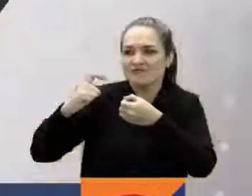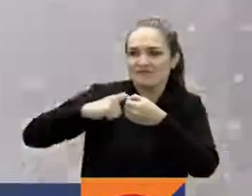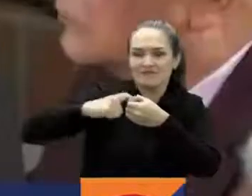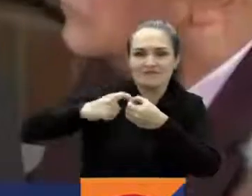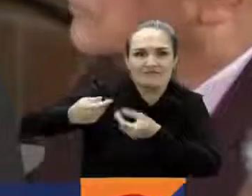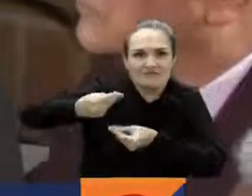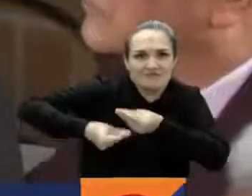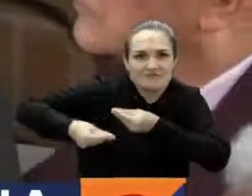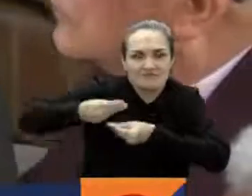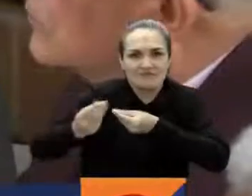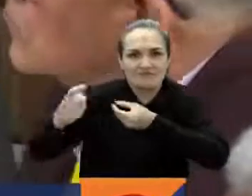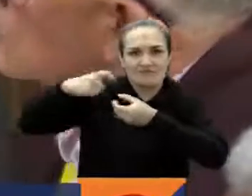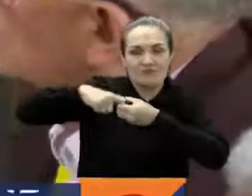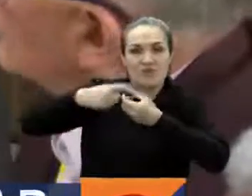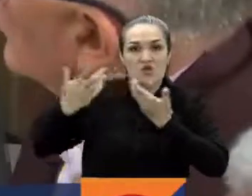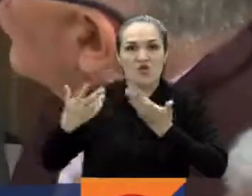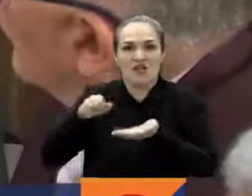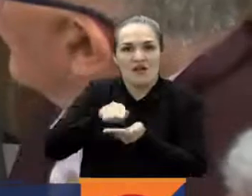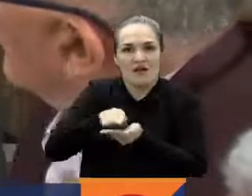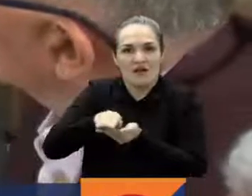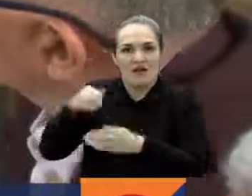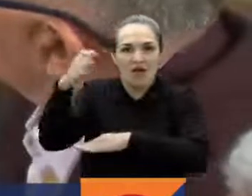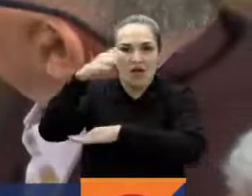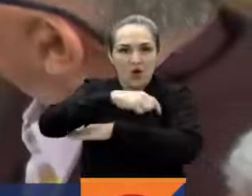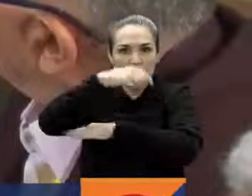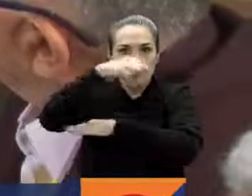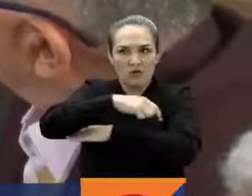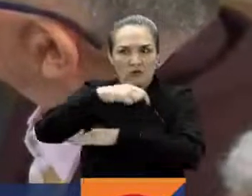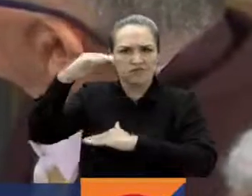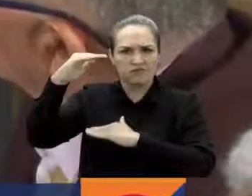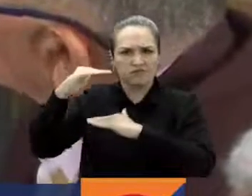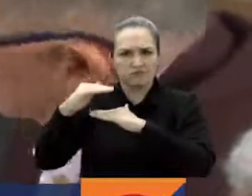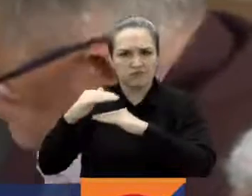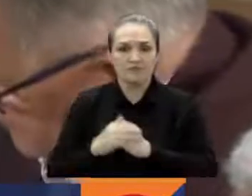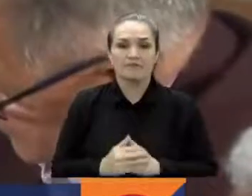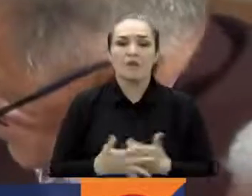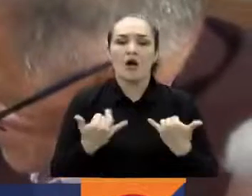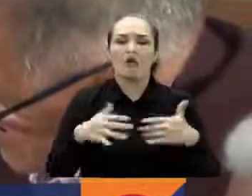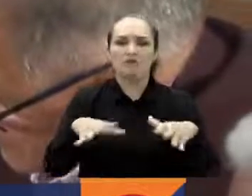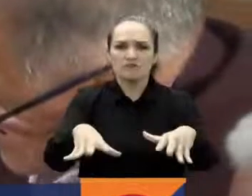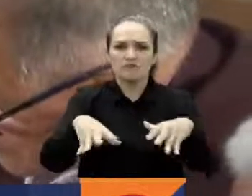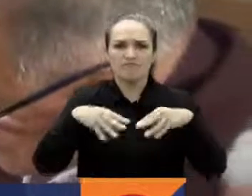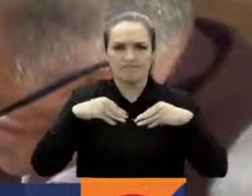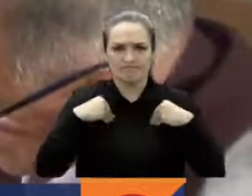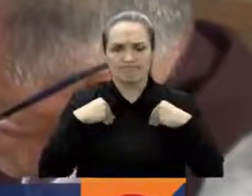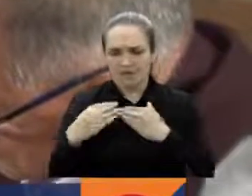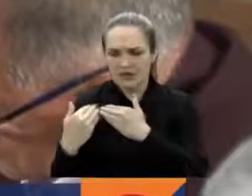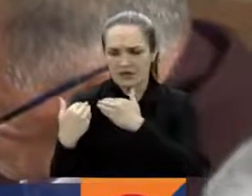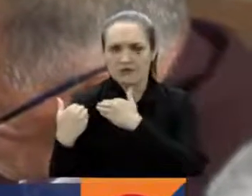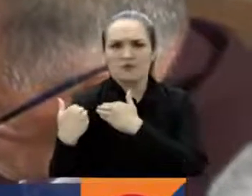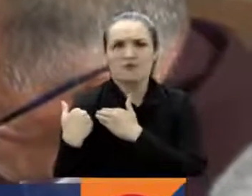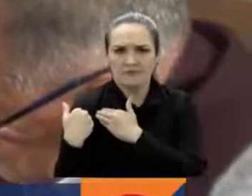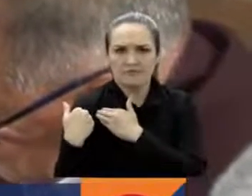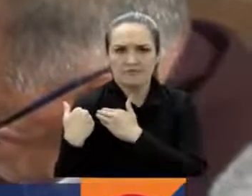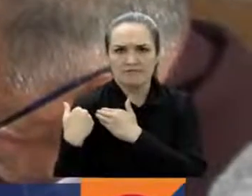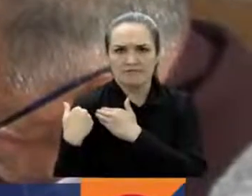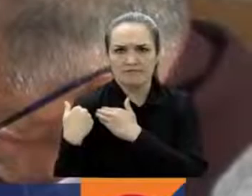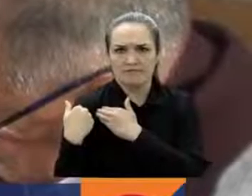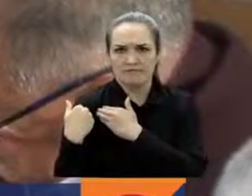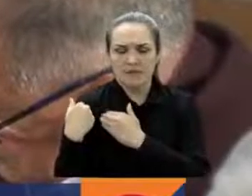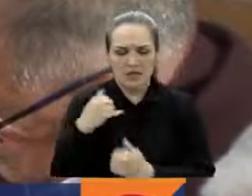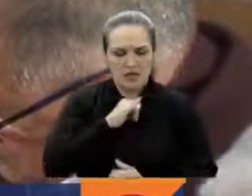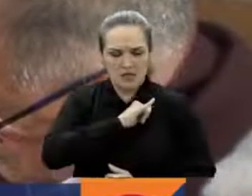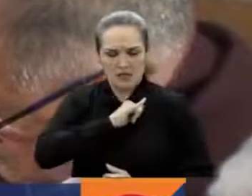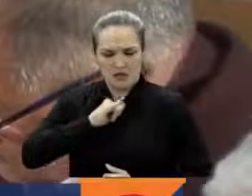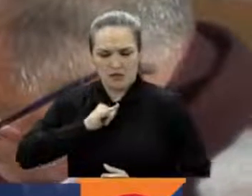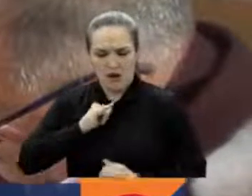cayeron. A asumir nuestra responsabilidad individual y colectiva frente a uno de los más